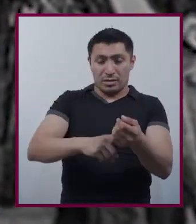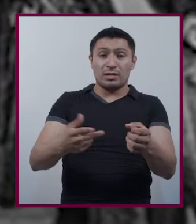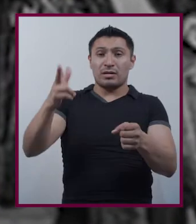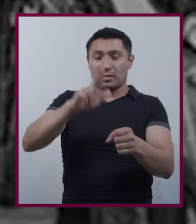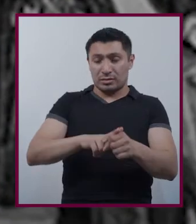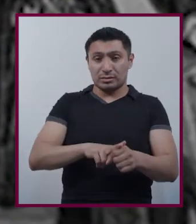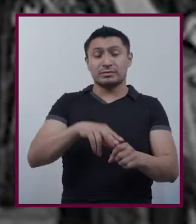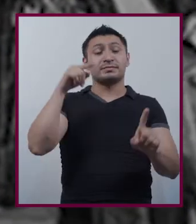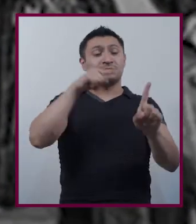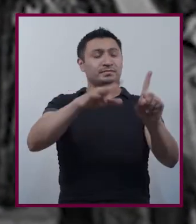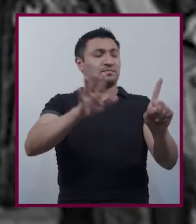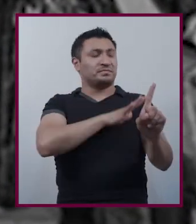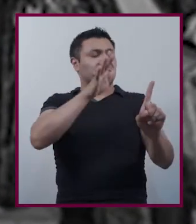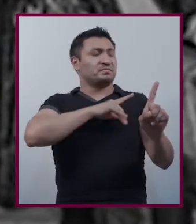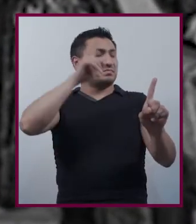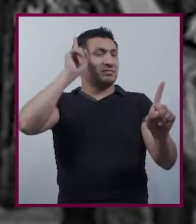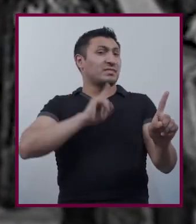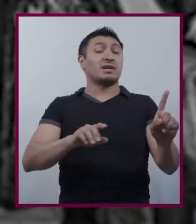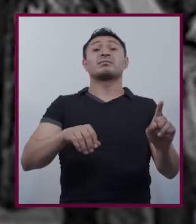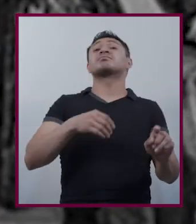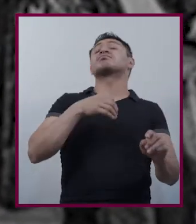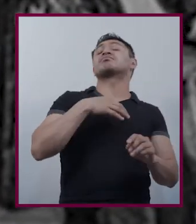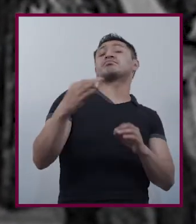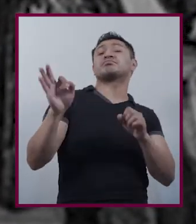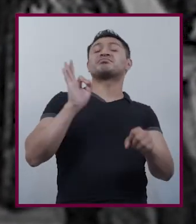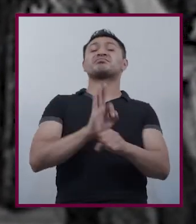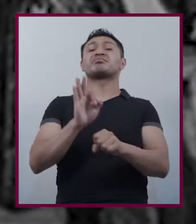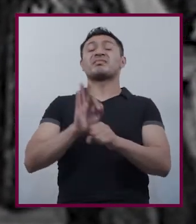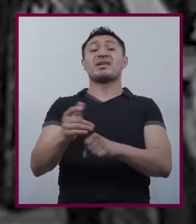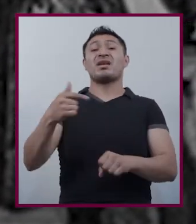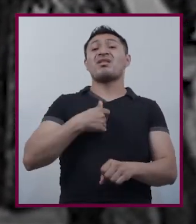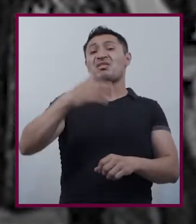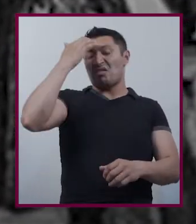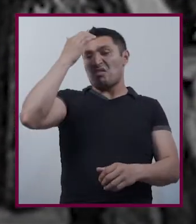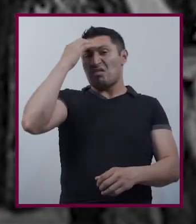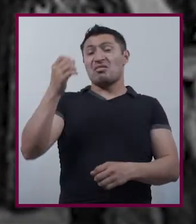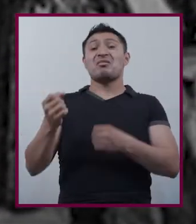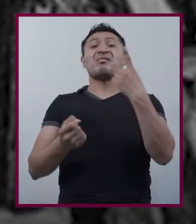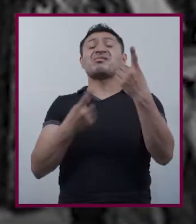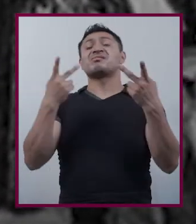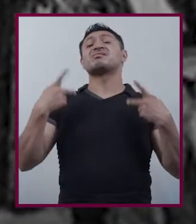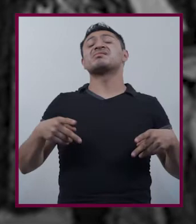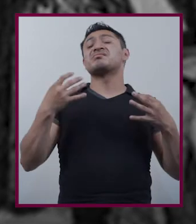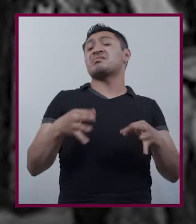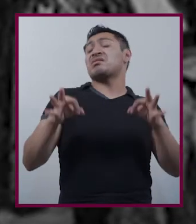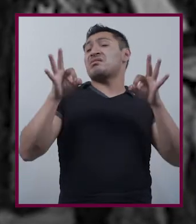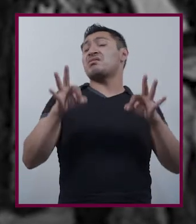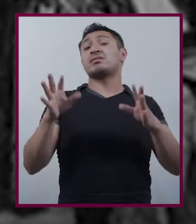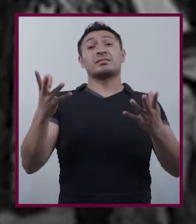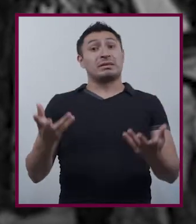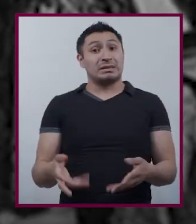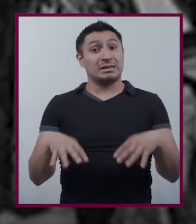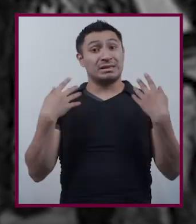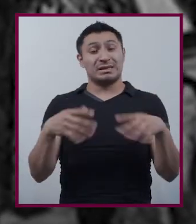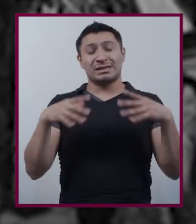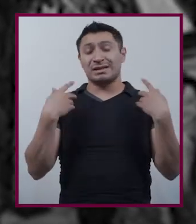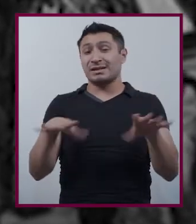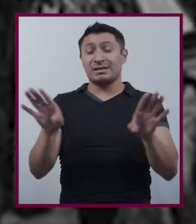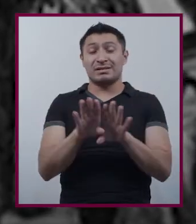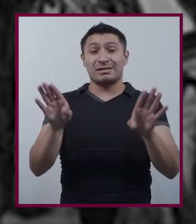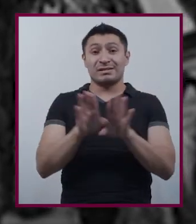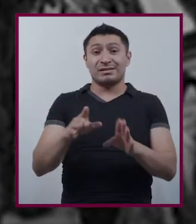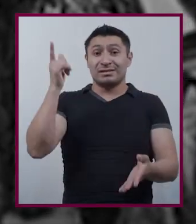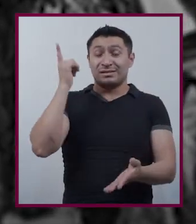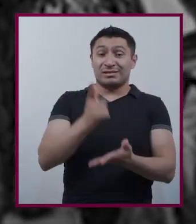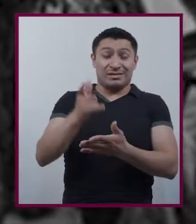persona, la Güera Rodríguez contraatacó exponiendo lo que sabía de algunos connotados inquisidores, y eso debió haber sido